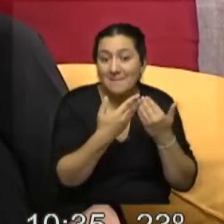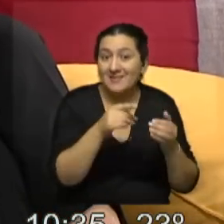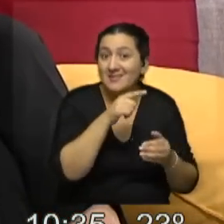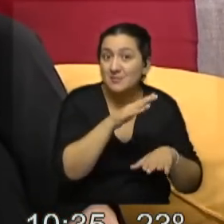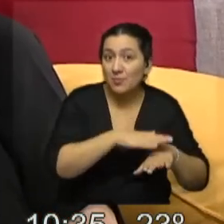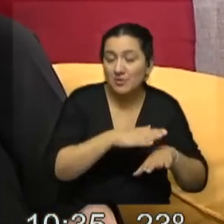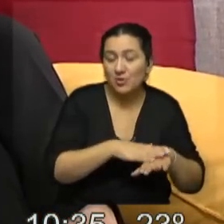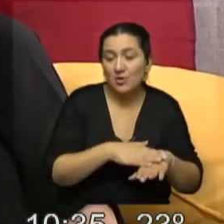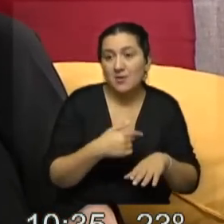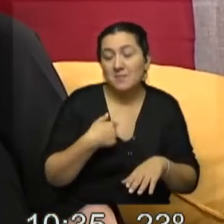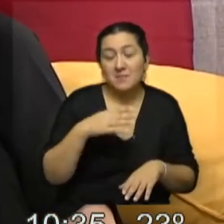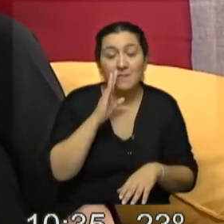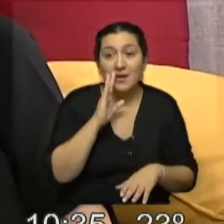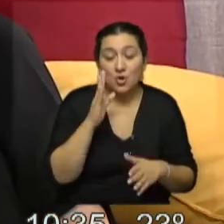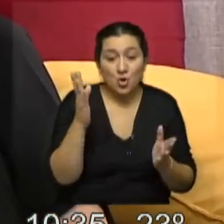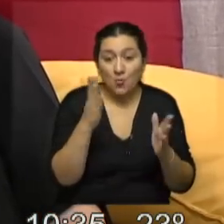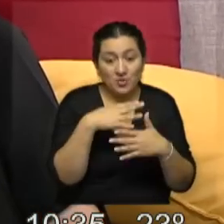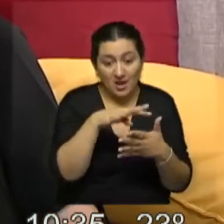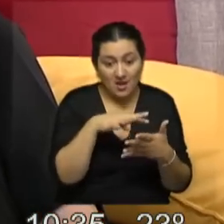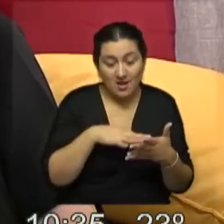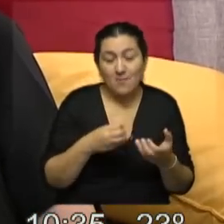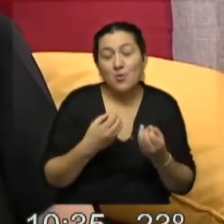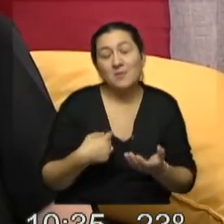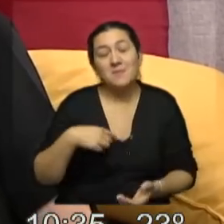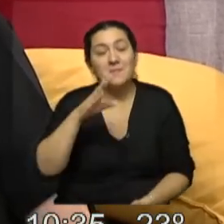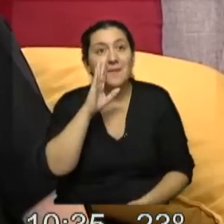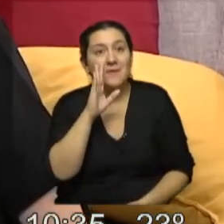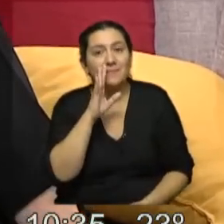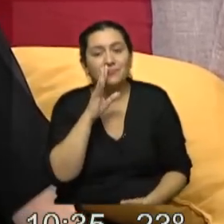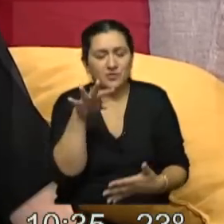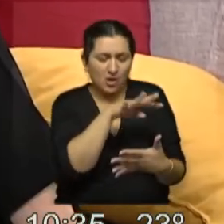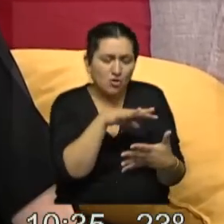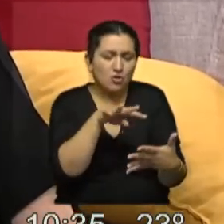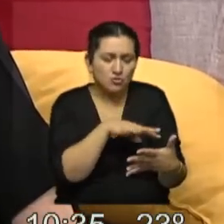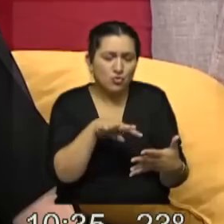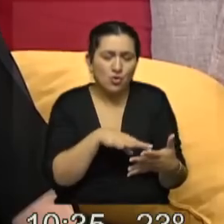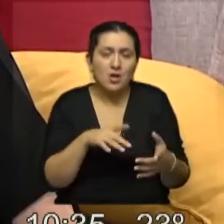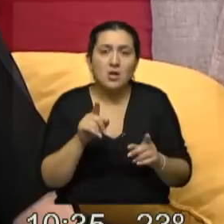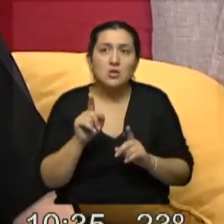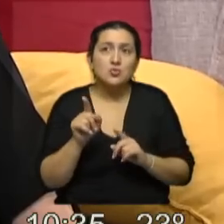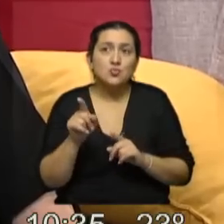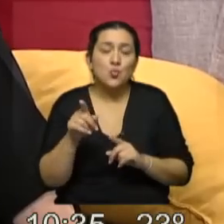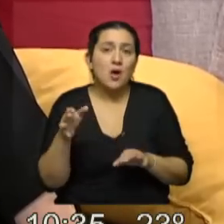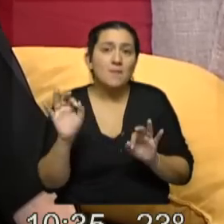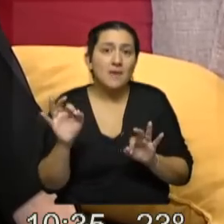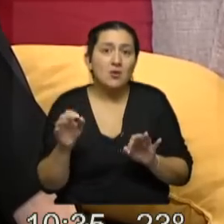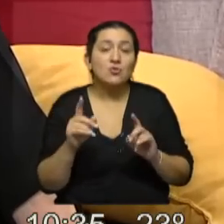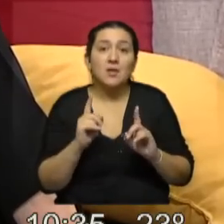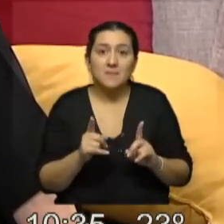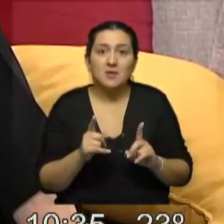comentaba a todo el mundo porque mi madre no lo podía leer porque mi mamá era gran lectora su hermano éramos de una familia